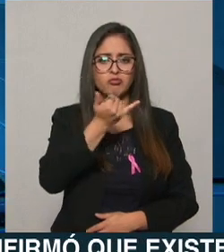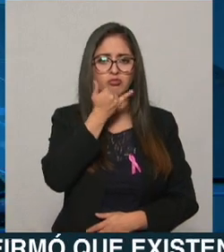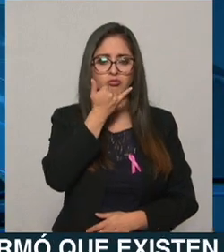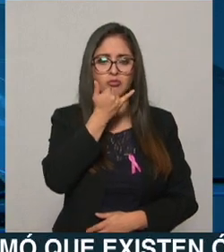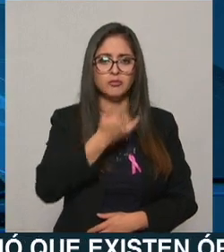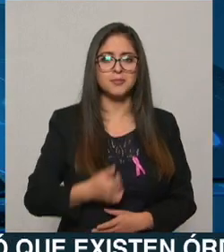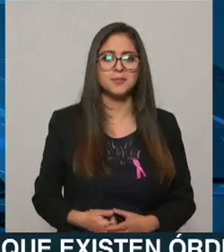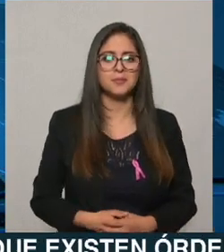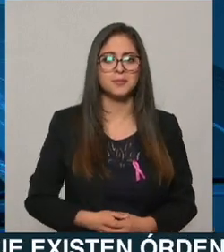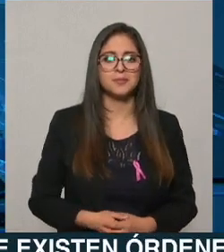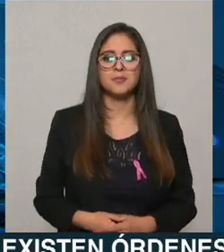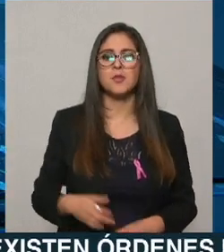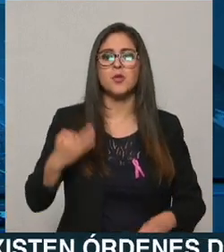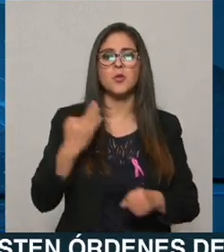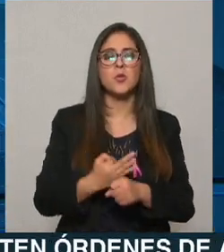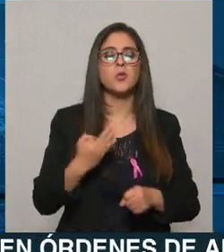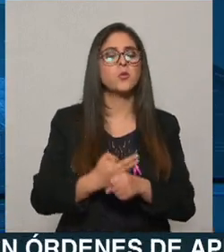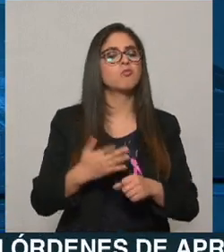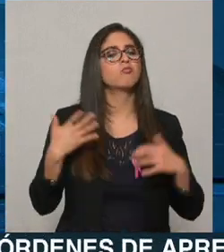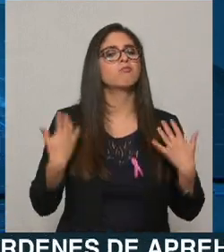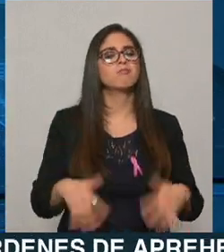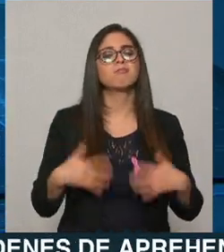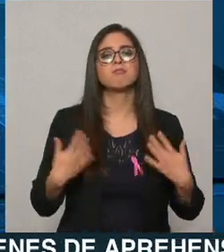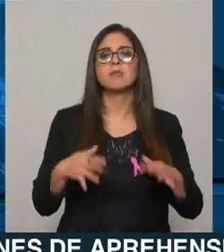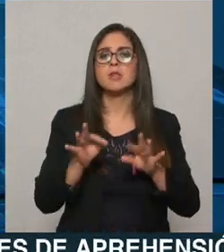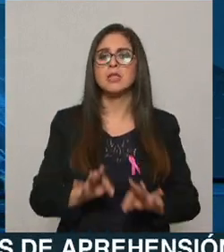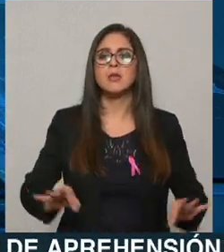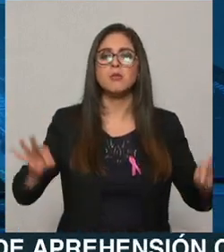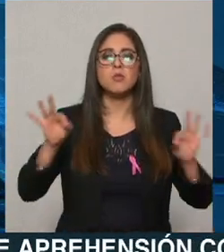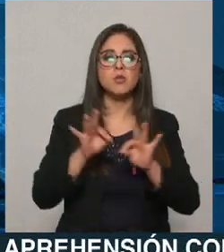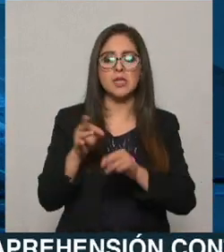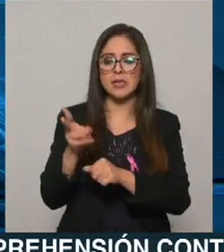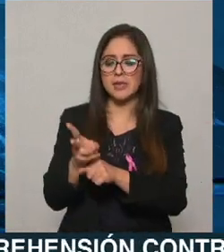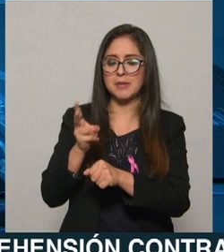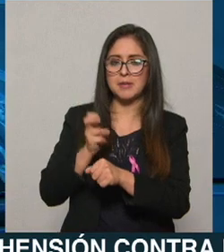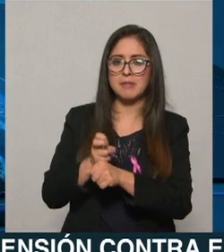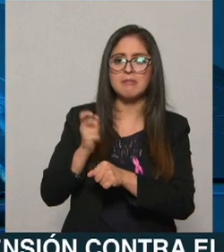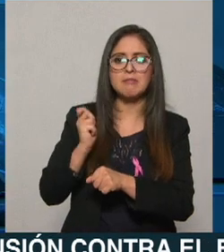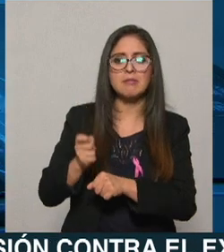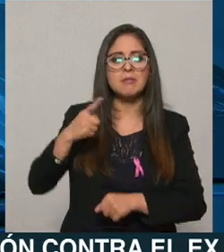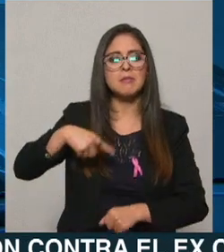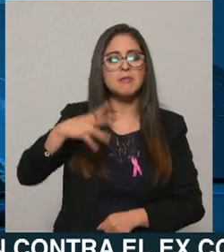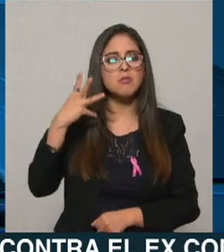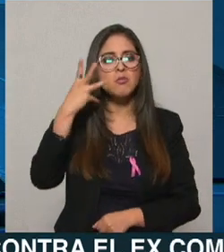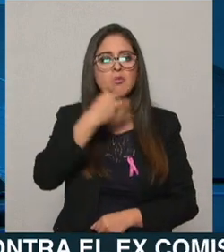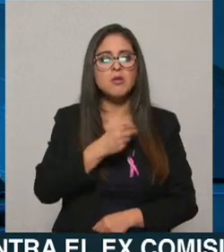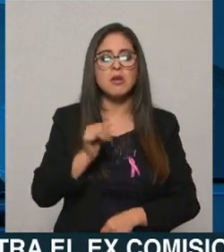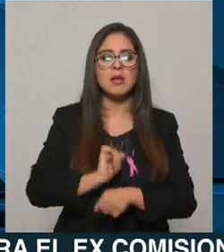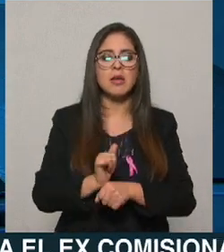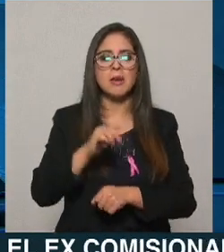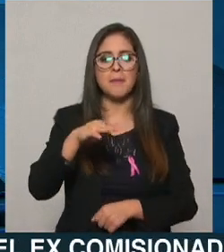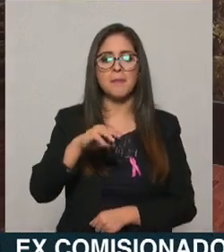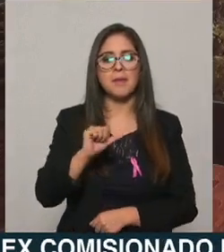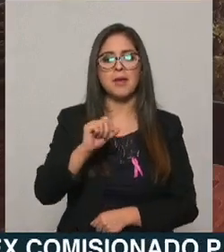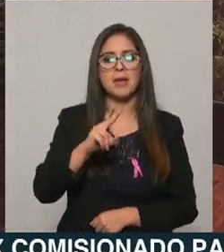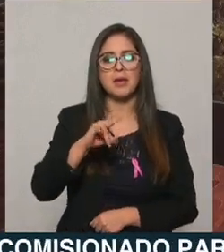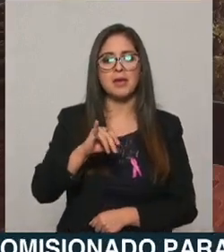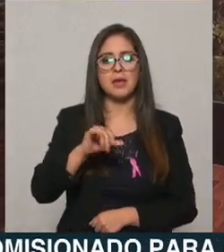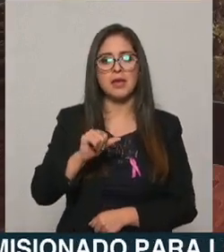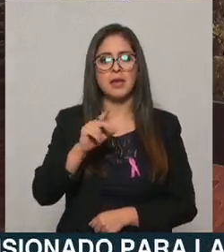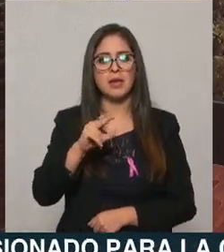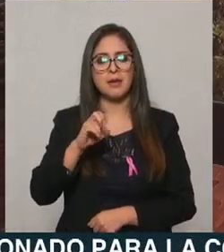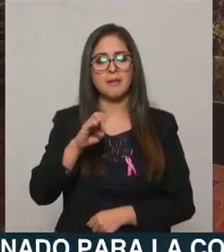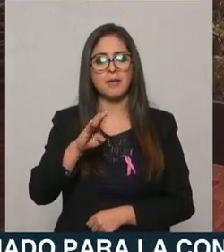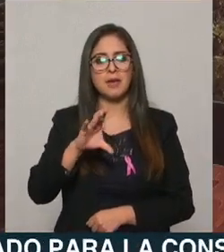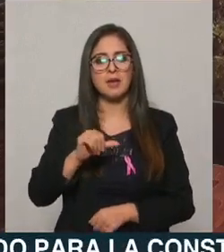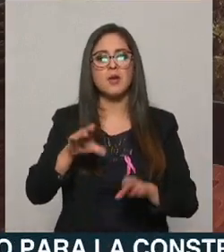Y estamos de manteles largos porque tengo una invitada de lujo. Nos acompaña una bellísima actriz, María Rebeca. ¿Cómo estás? Bienvenida a Capital